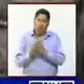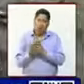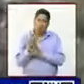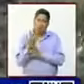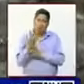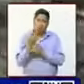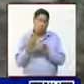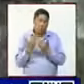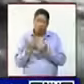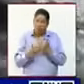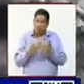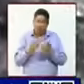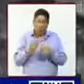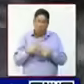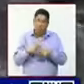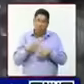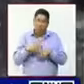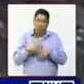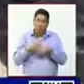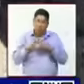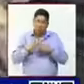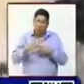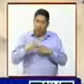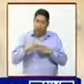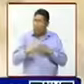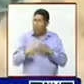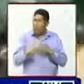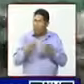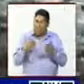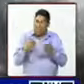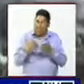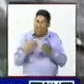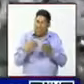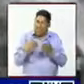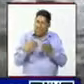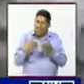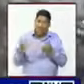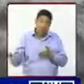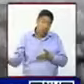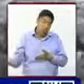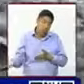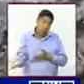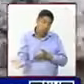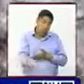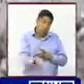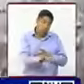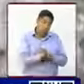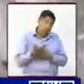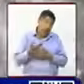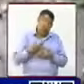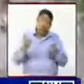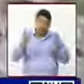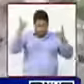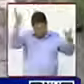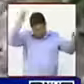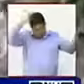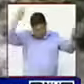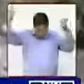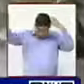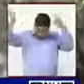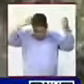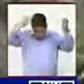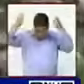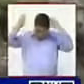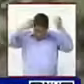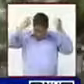cultivos que estaban en desarrollo son papa, haba, que sí ya estaban casi a punto de cosechar, pero la intensa granizada lo